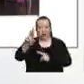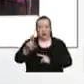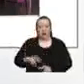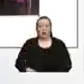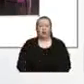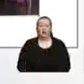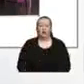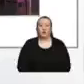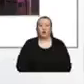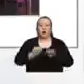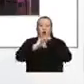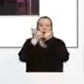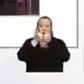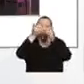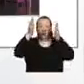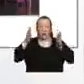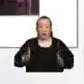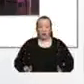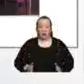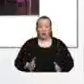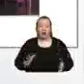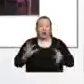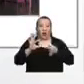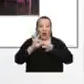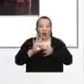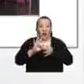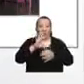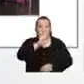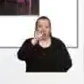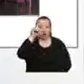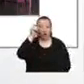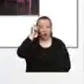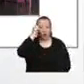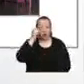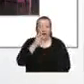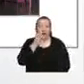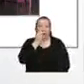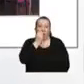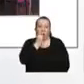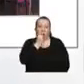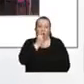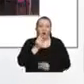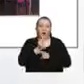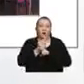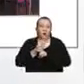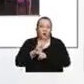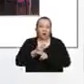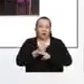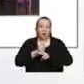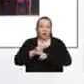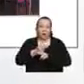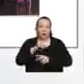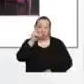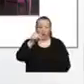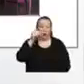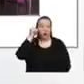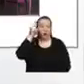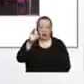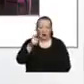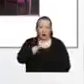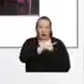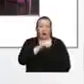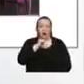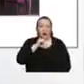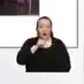asambleístas aliados al gobierno callan tratan de protegerlo no entienden que no es de